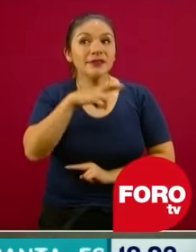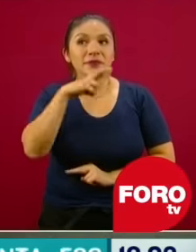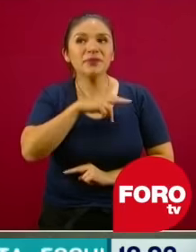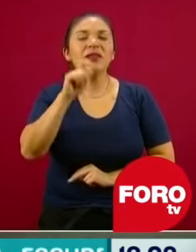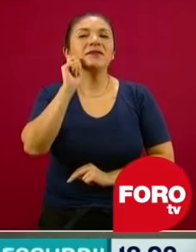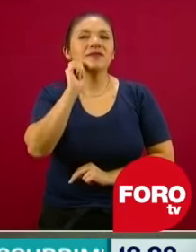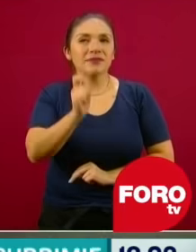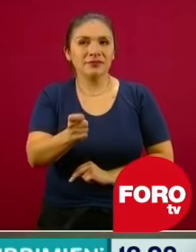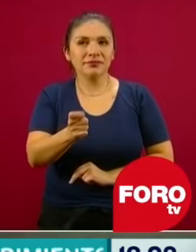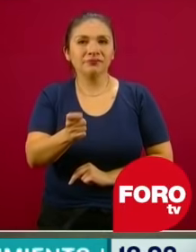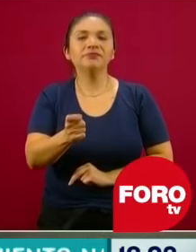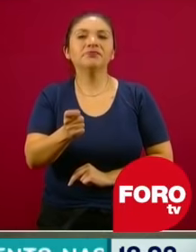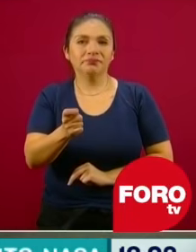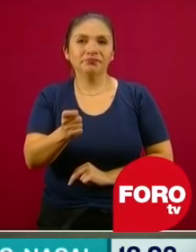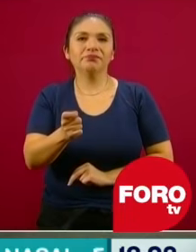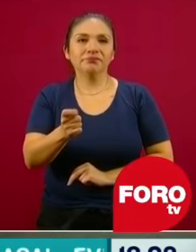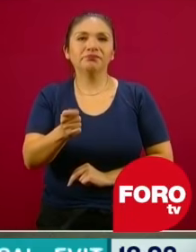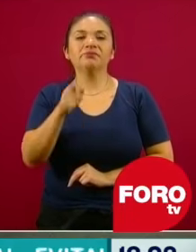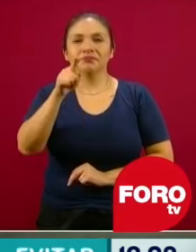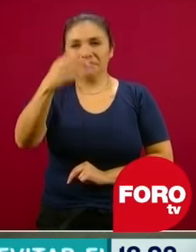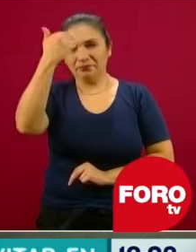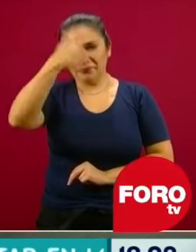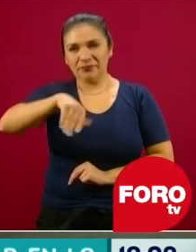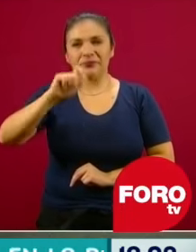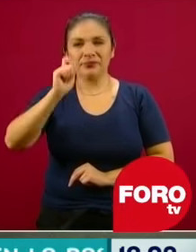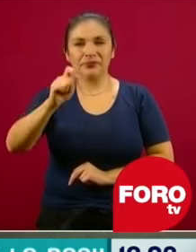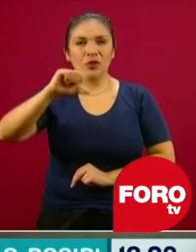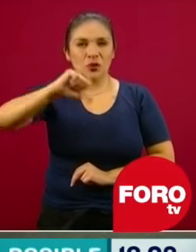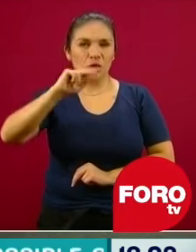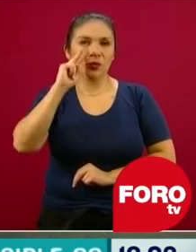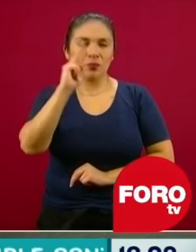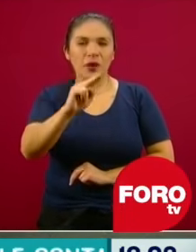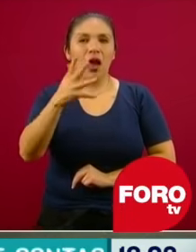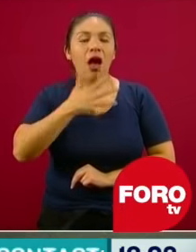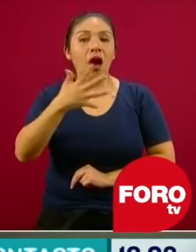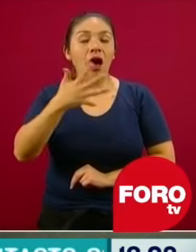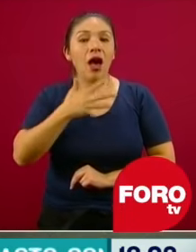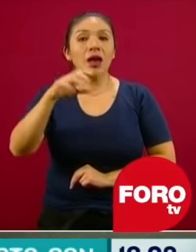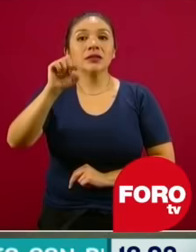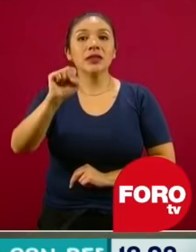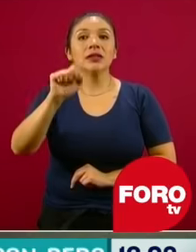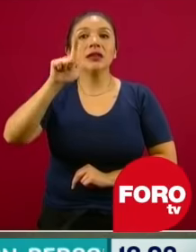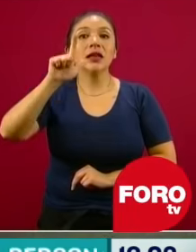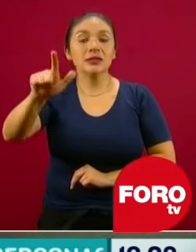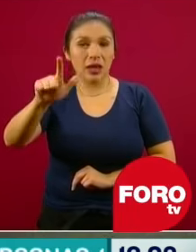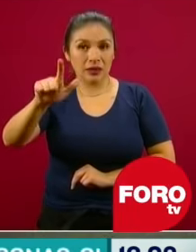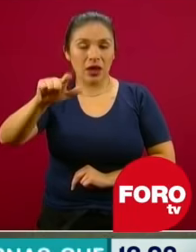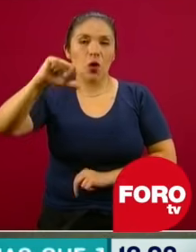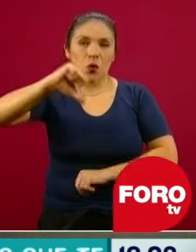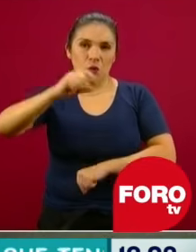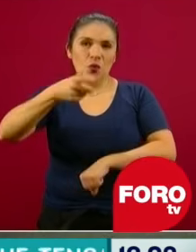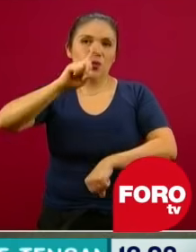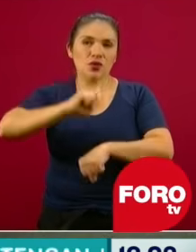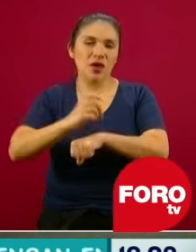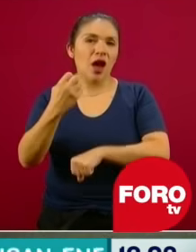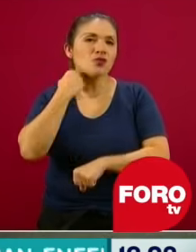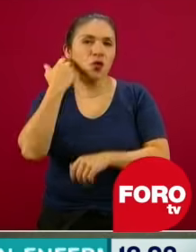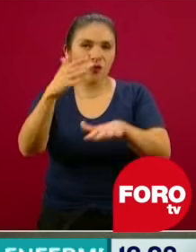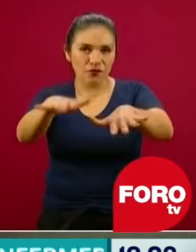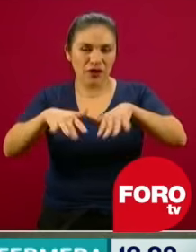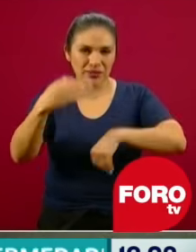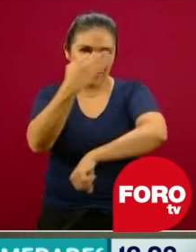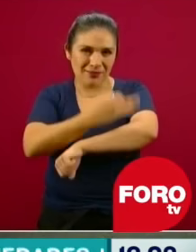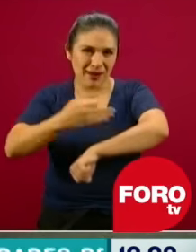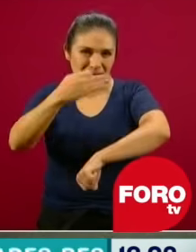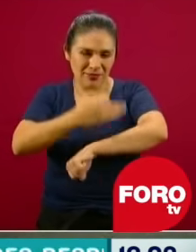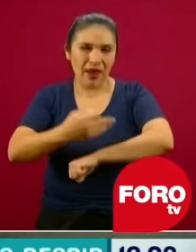el cuadro que nos pone en el día en el que nos encontramos, 67 es el número de la conferencia vespertina